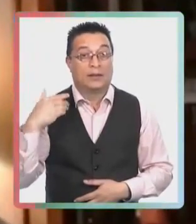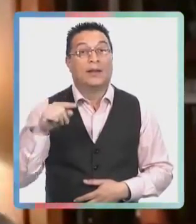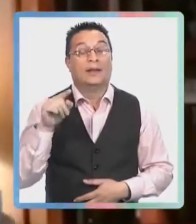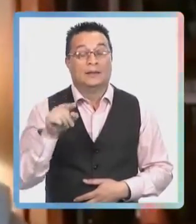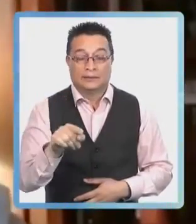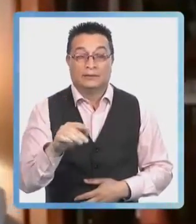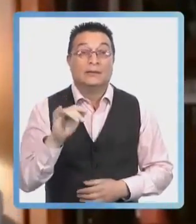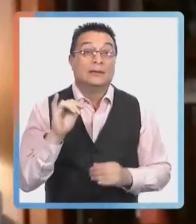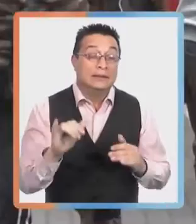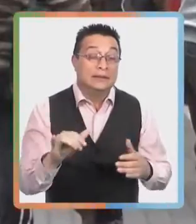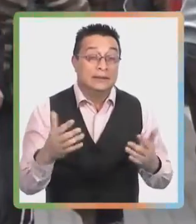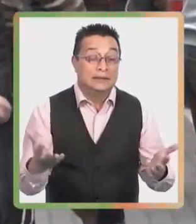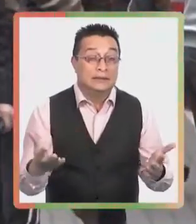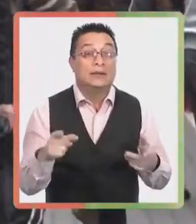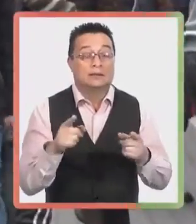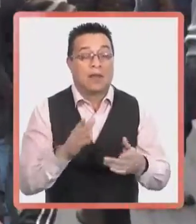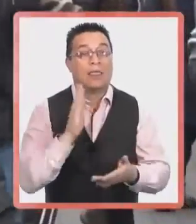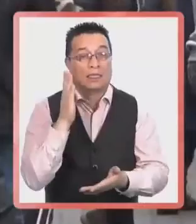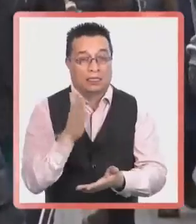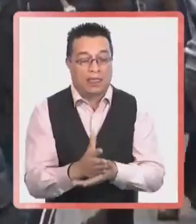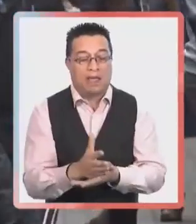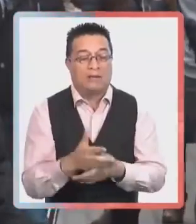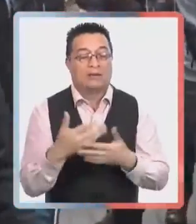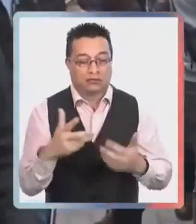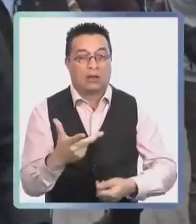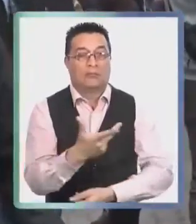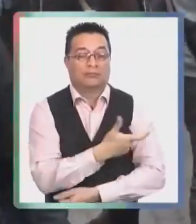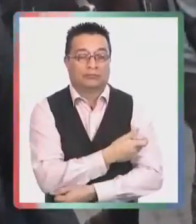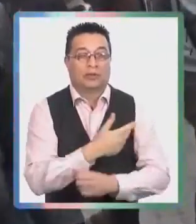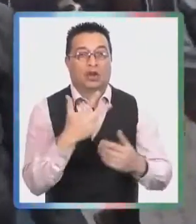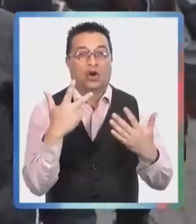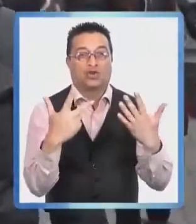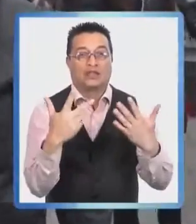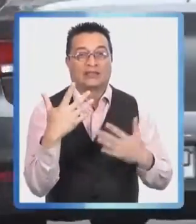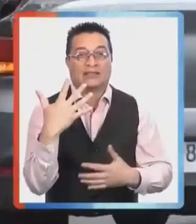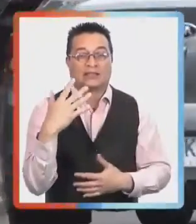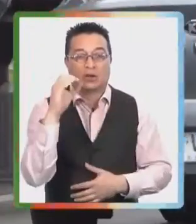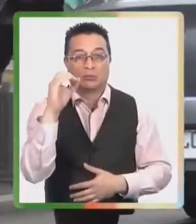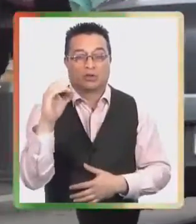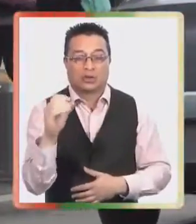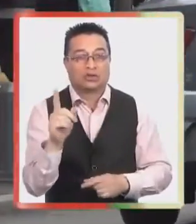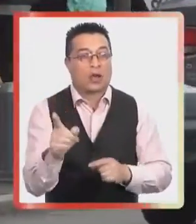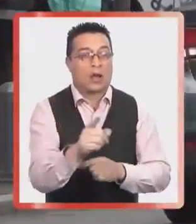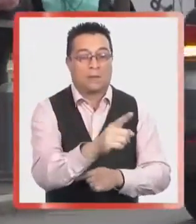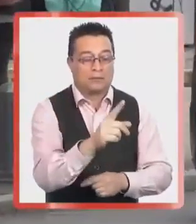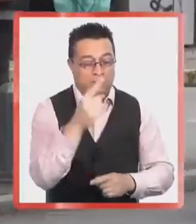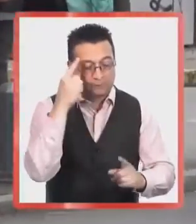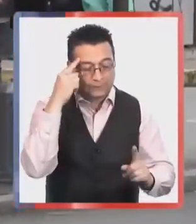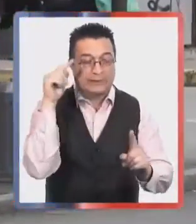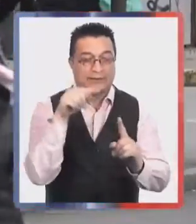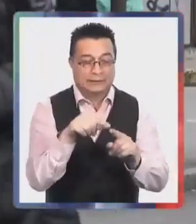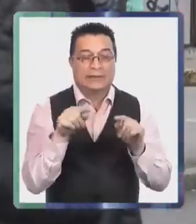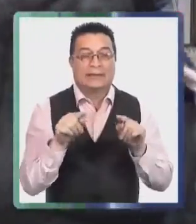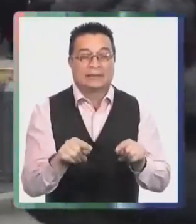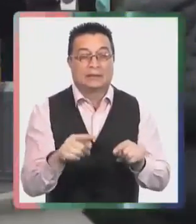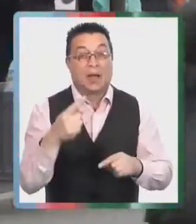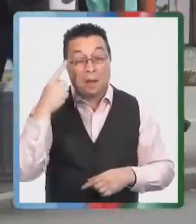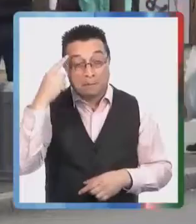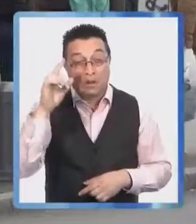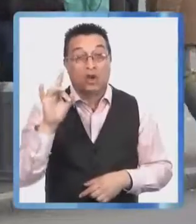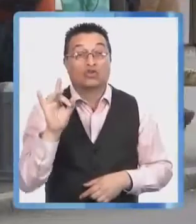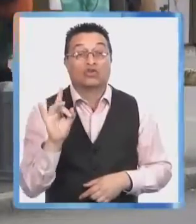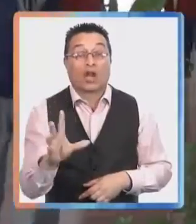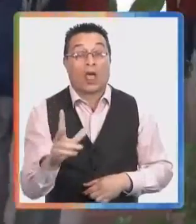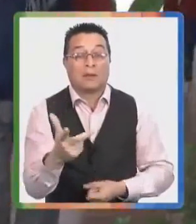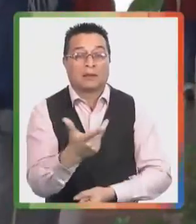pasó. Claro. Y deberían ya estar vacunados el 85% de la población porque eso es la meta. Sin